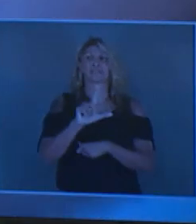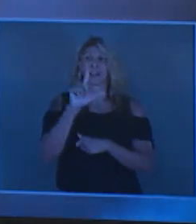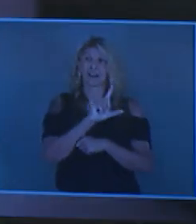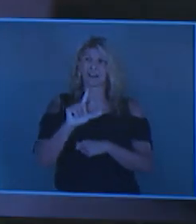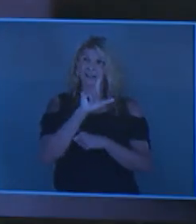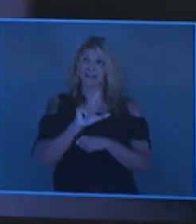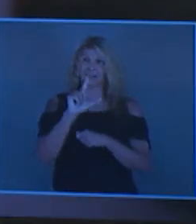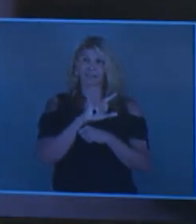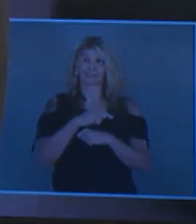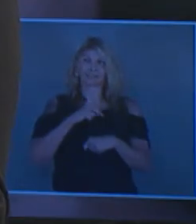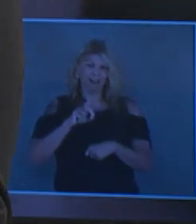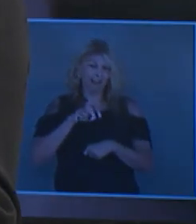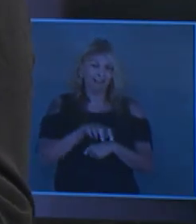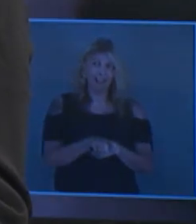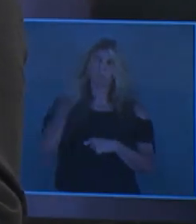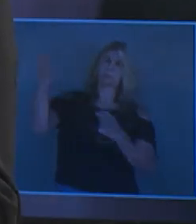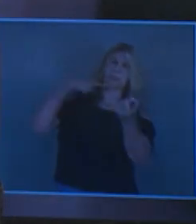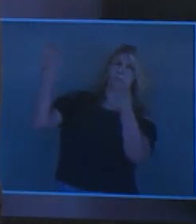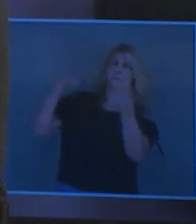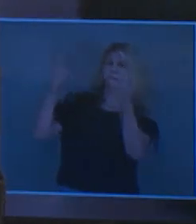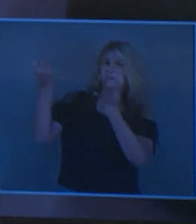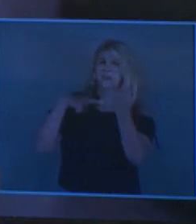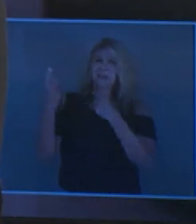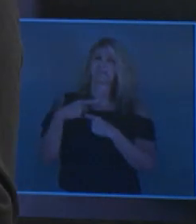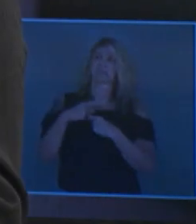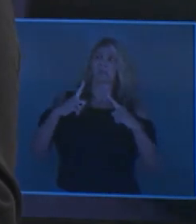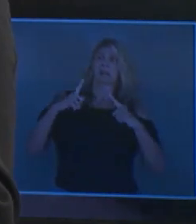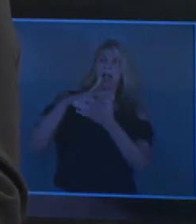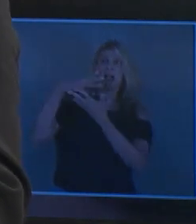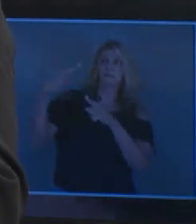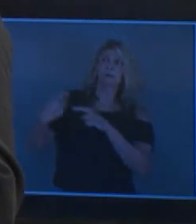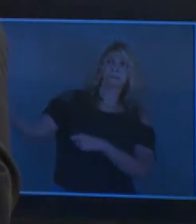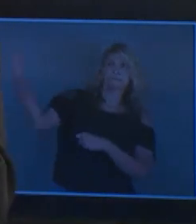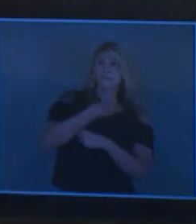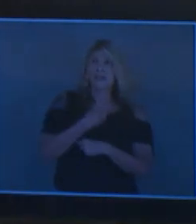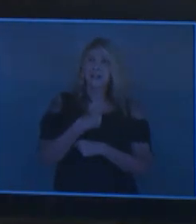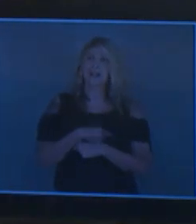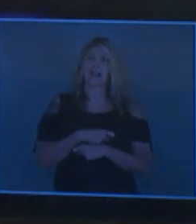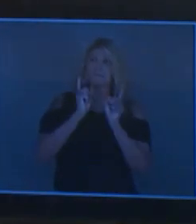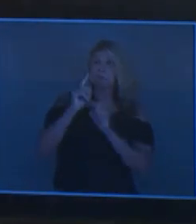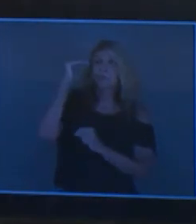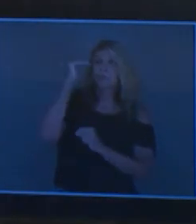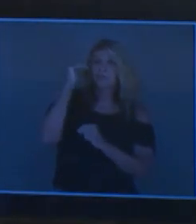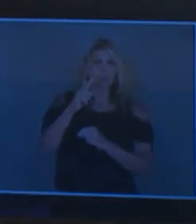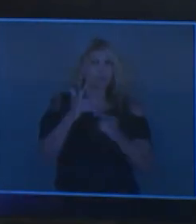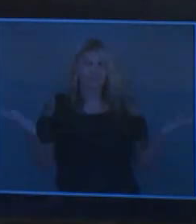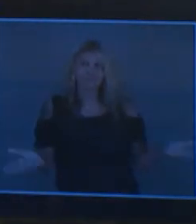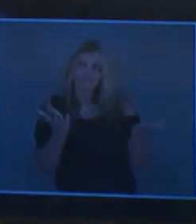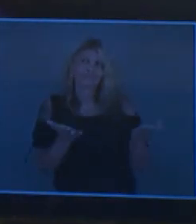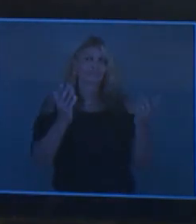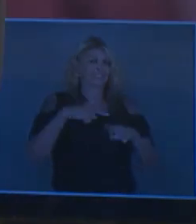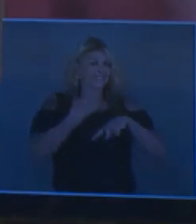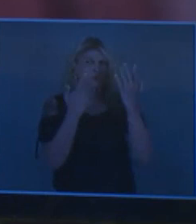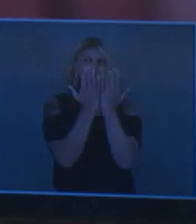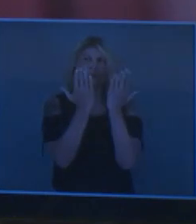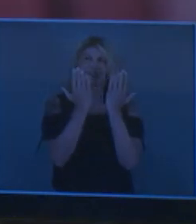llegan a nuestro colectivo y los apoyan desde antes y transicional siendo niños este que se hace cuando es un niño nada se le